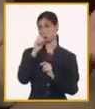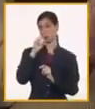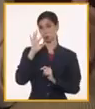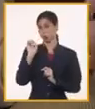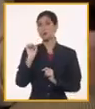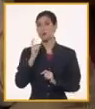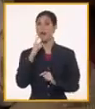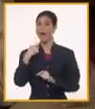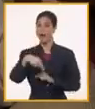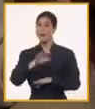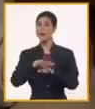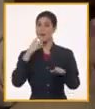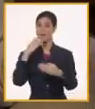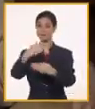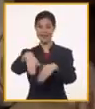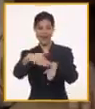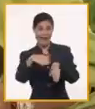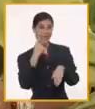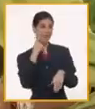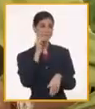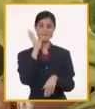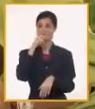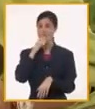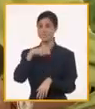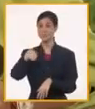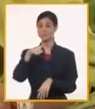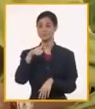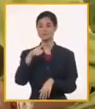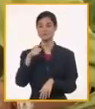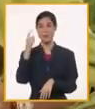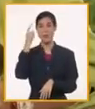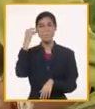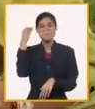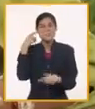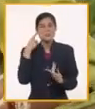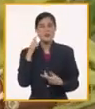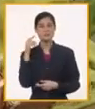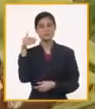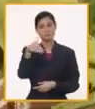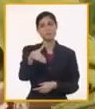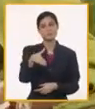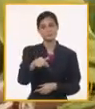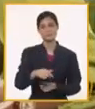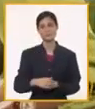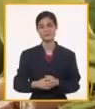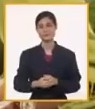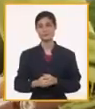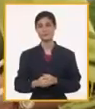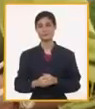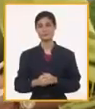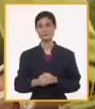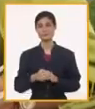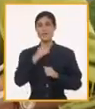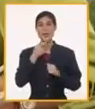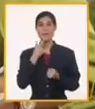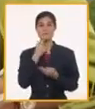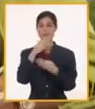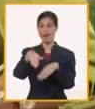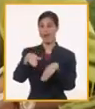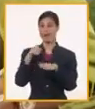son calles, etcétera. Y tendré que iré por ahí. Claro, hablamos del pueblo, del barrio,